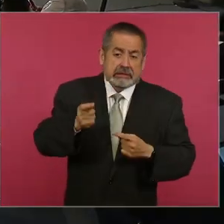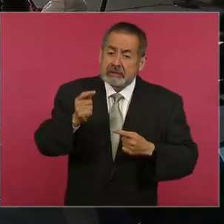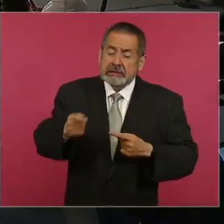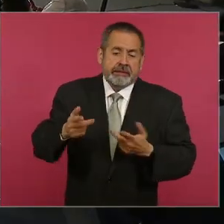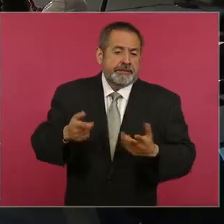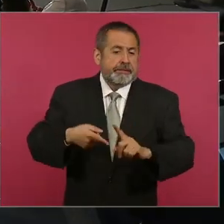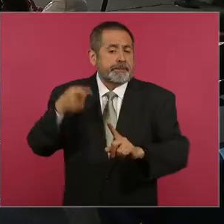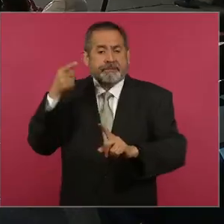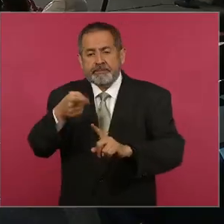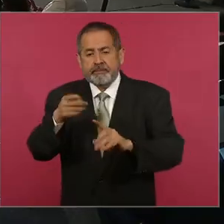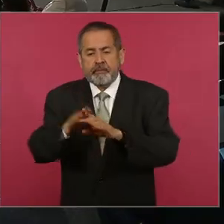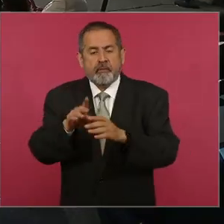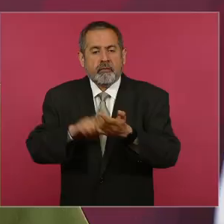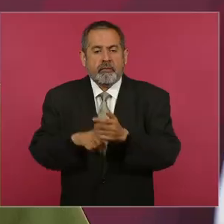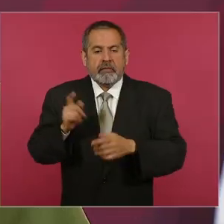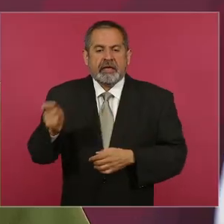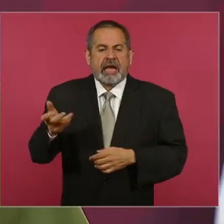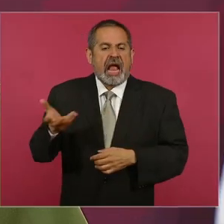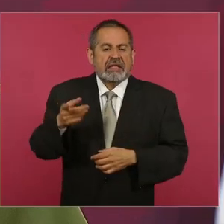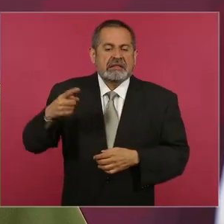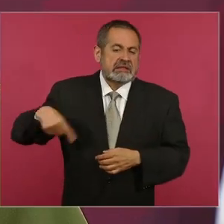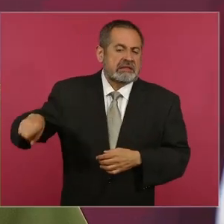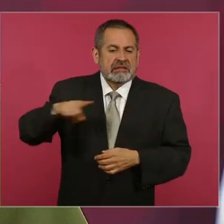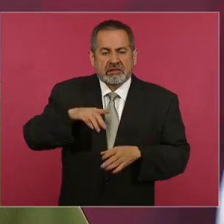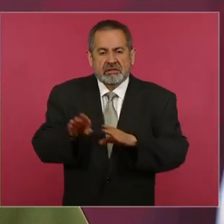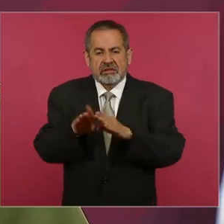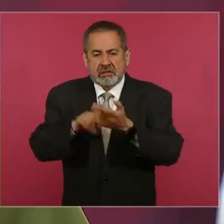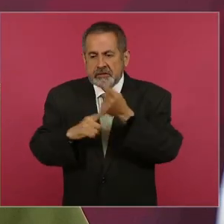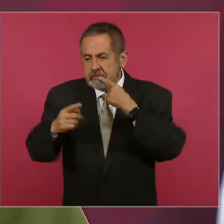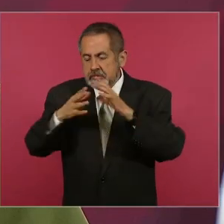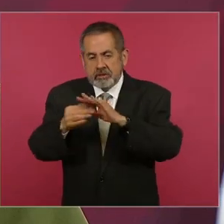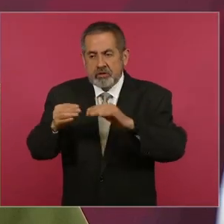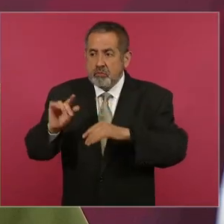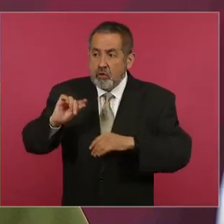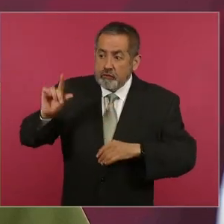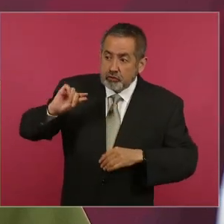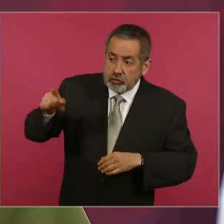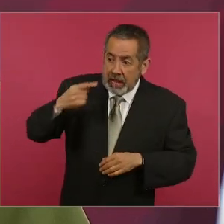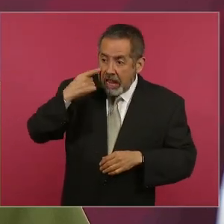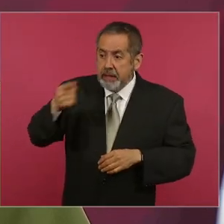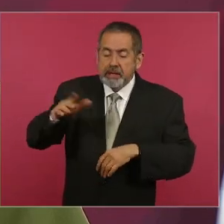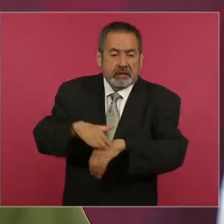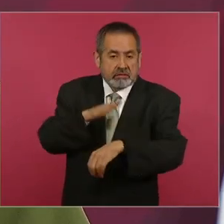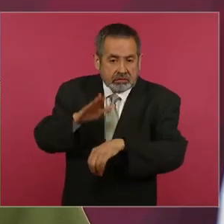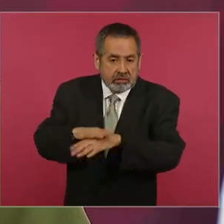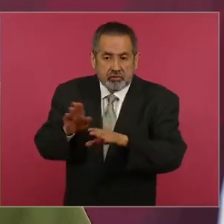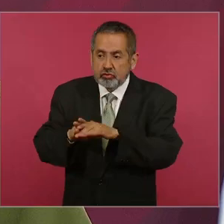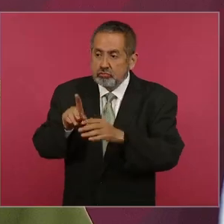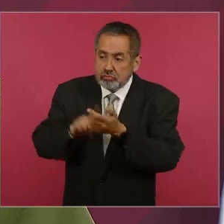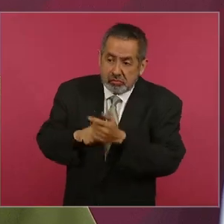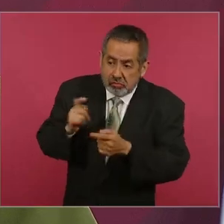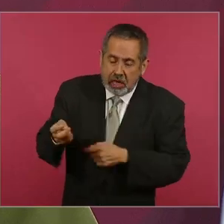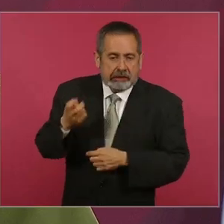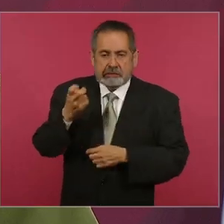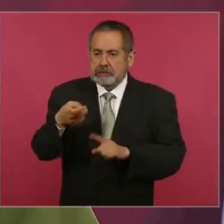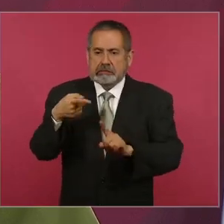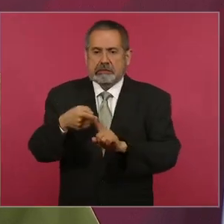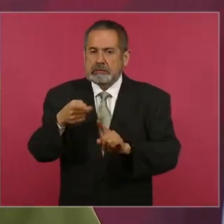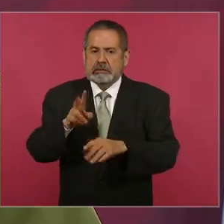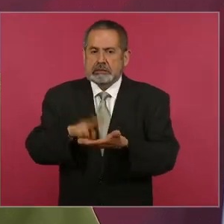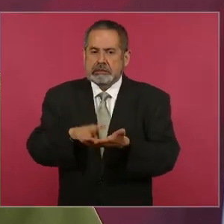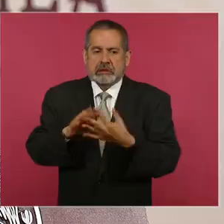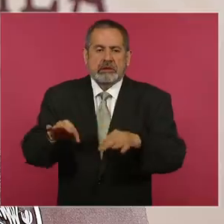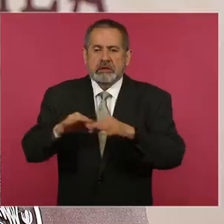lo que se ha desarrollado en la parte de desempeño profesional, de desarrollo profesional, lo que ha